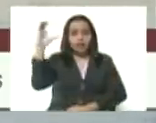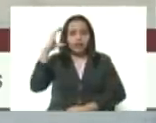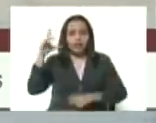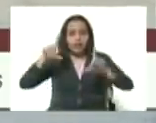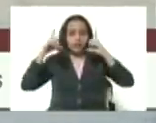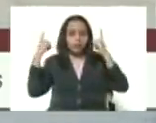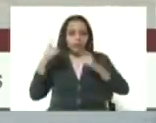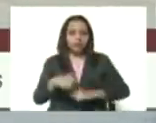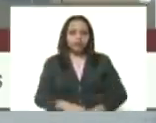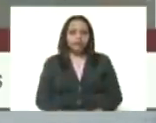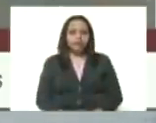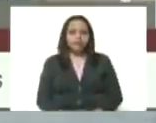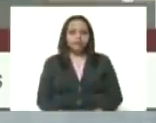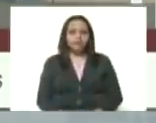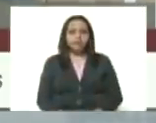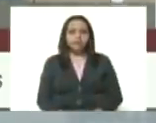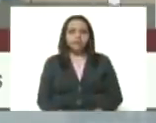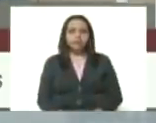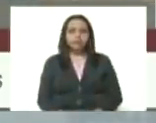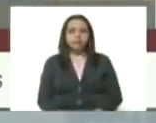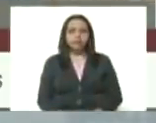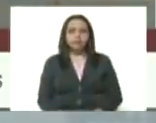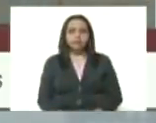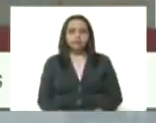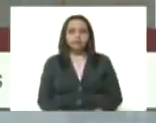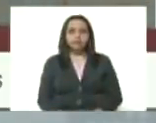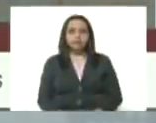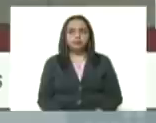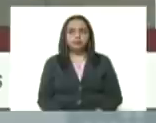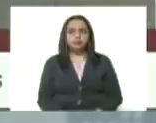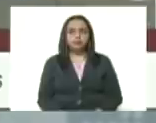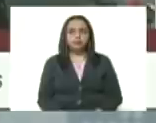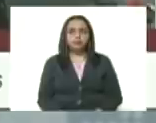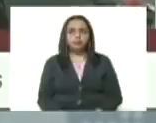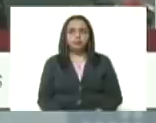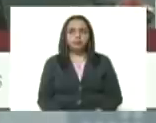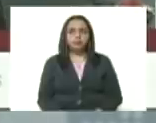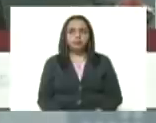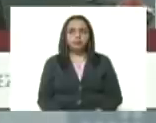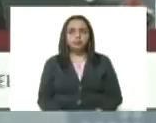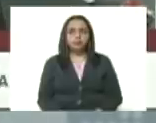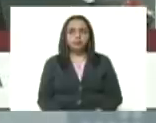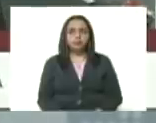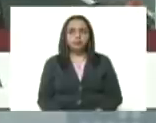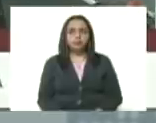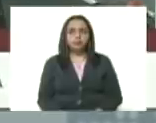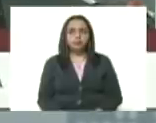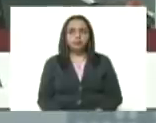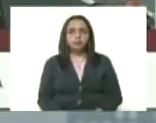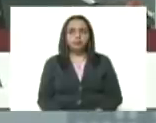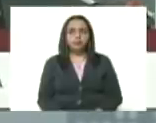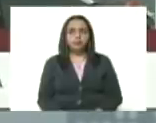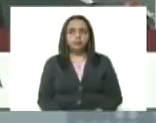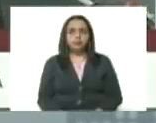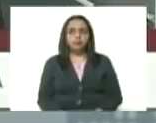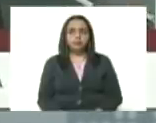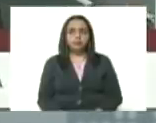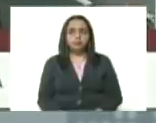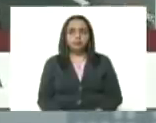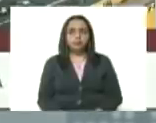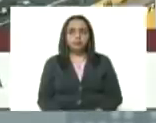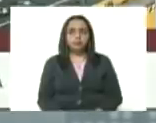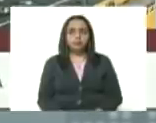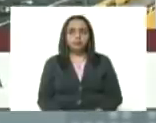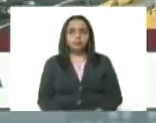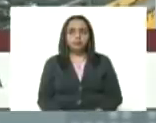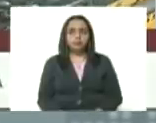en La Guaira. And the returning flights of the plane will carry Turkish citizens who